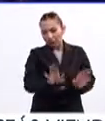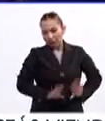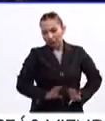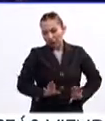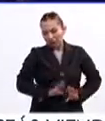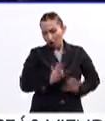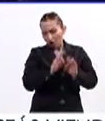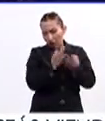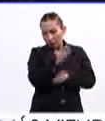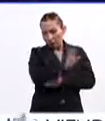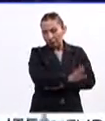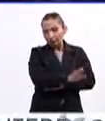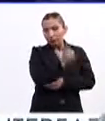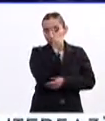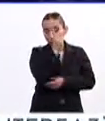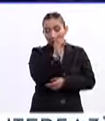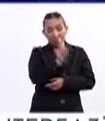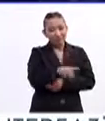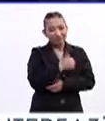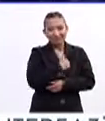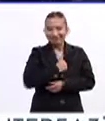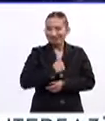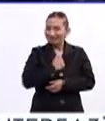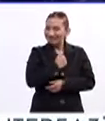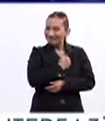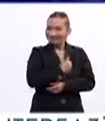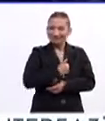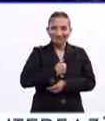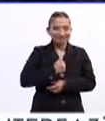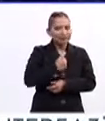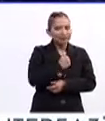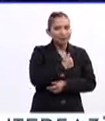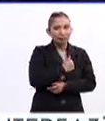características, algo lamentable,